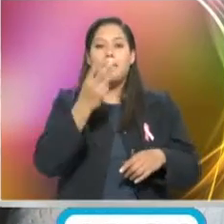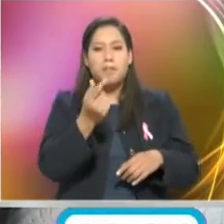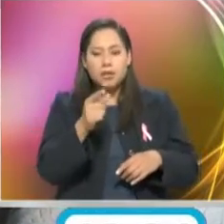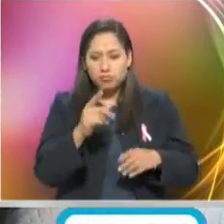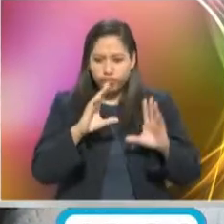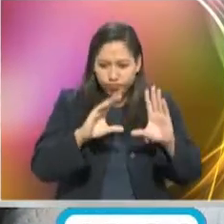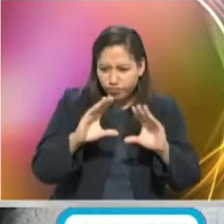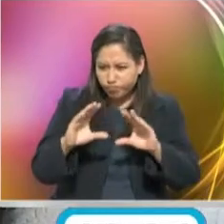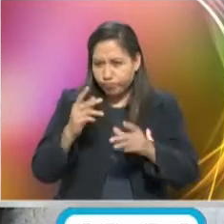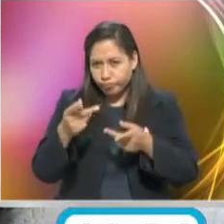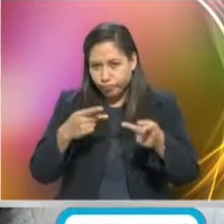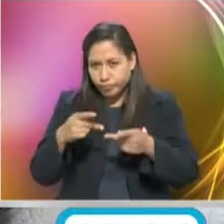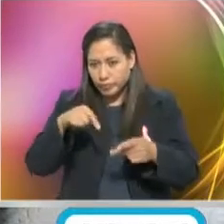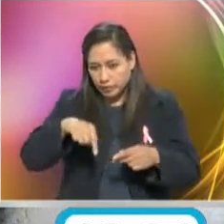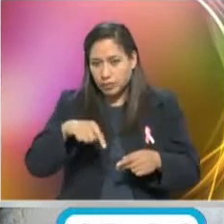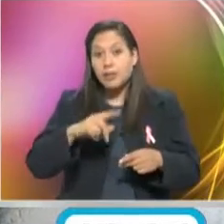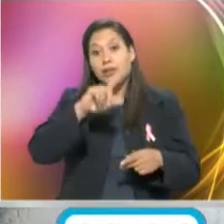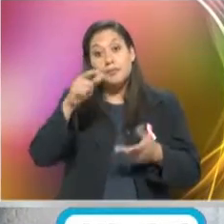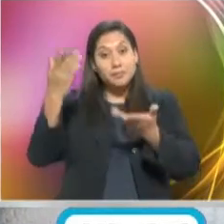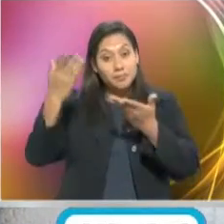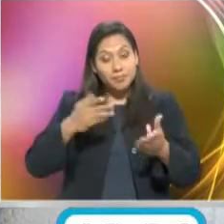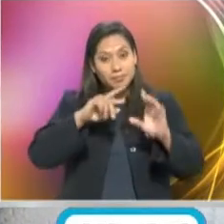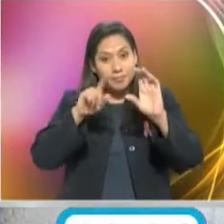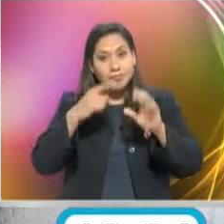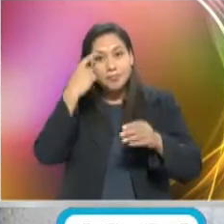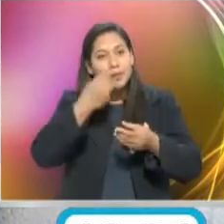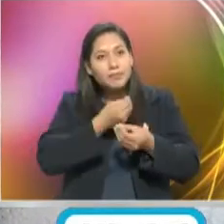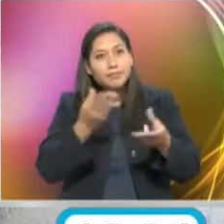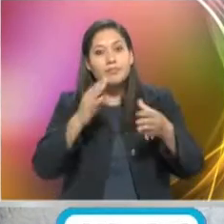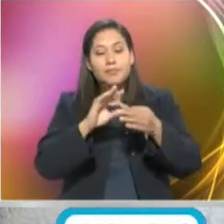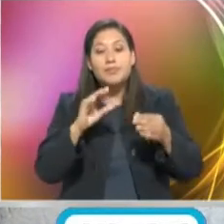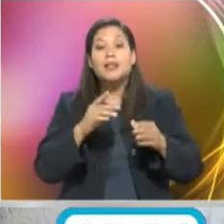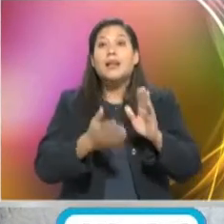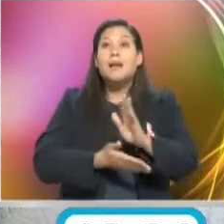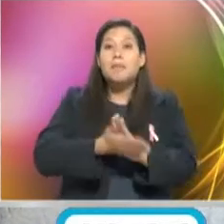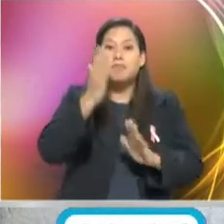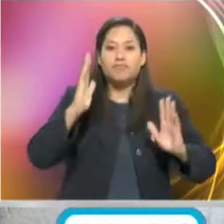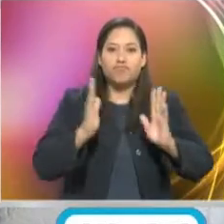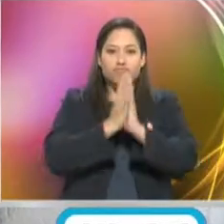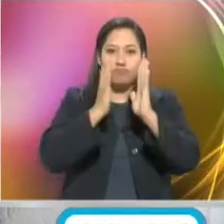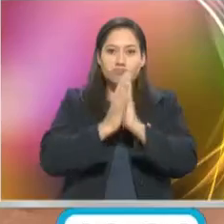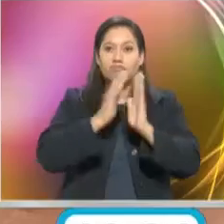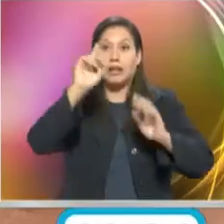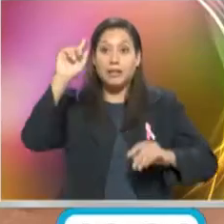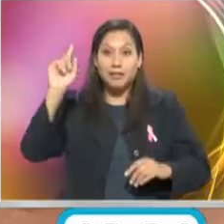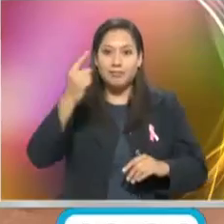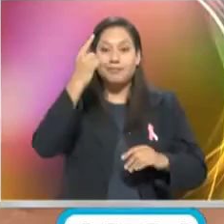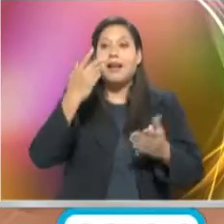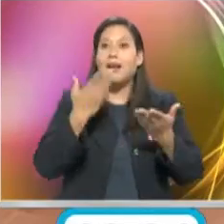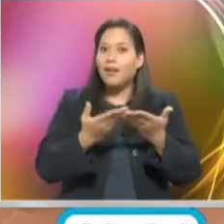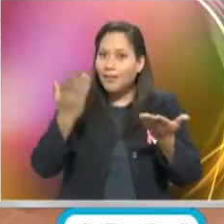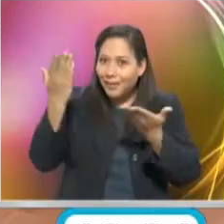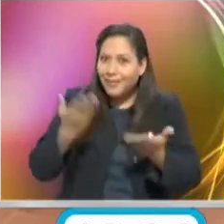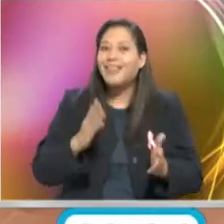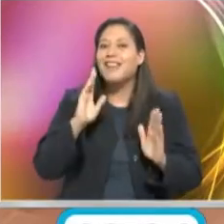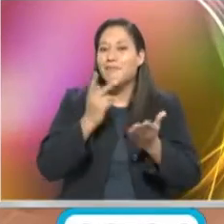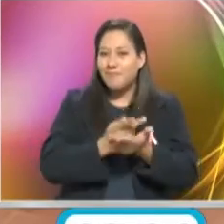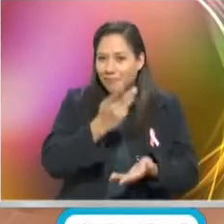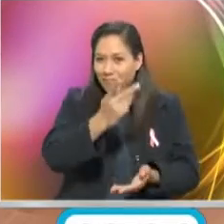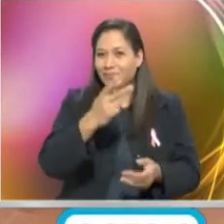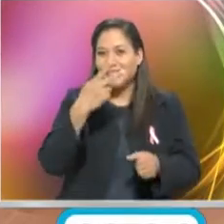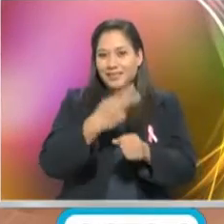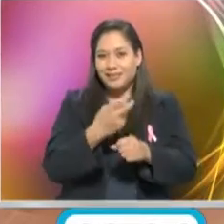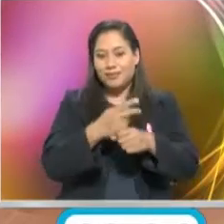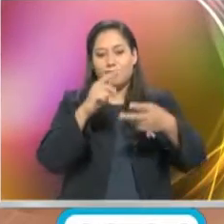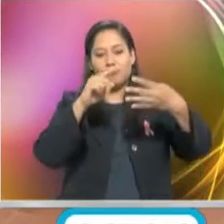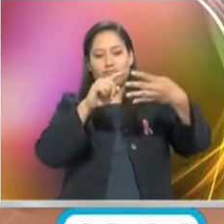cargo, ¿no? Después nos visitaste aquí en tus ciudades para compartirnos que asistías a este campeonato y ahora regresas con un premio de segundo